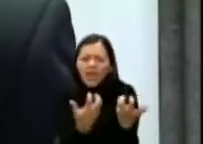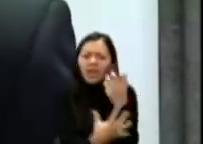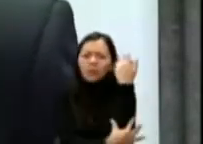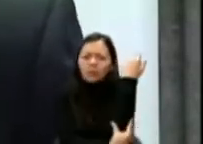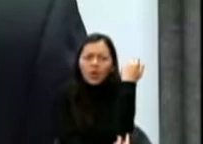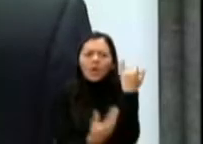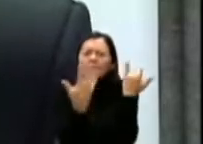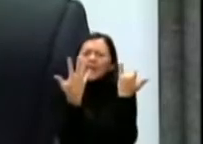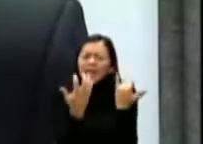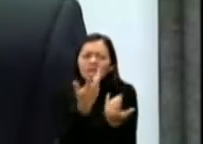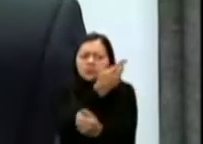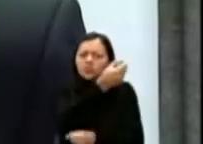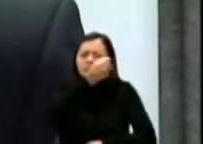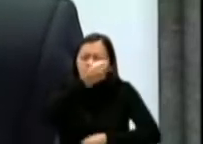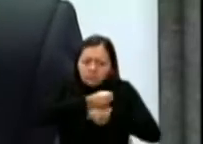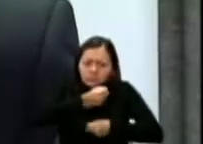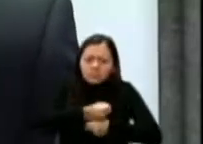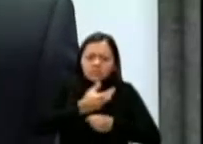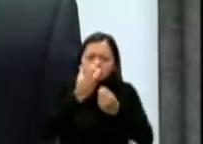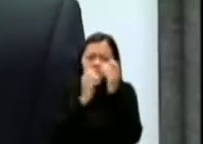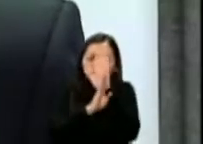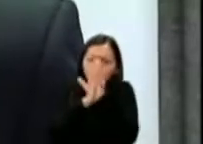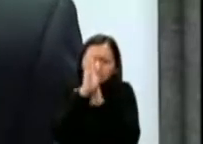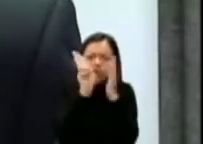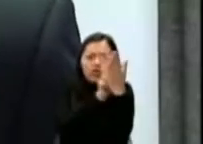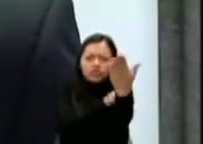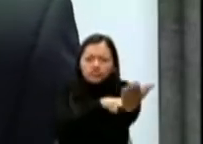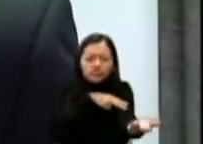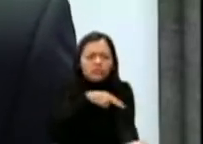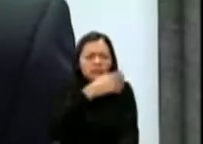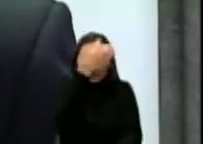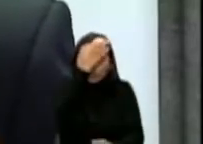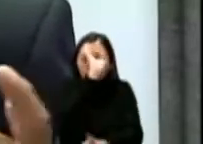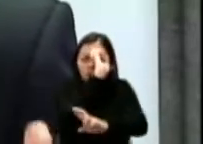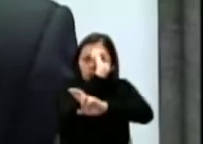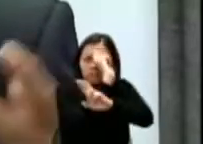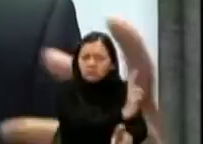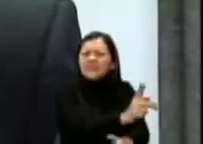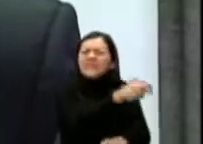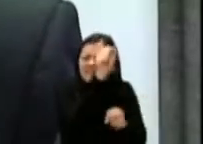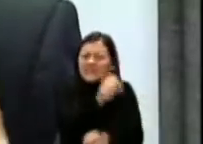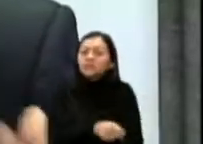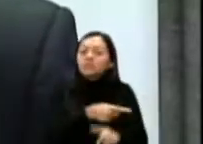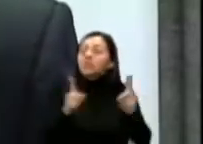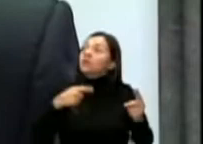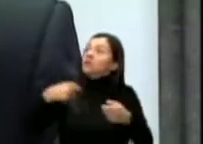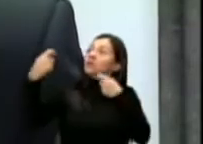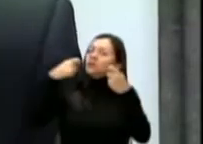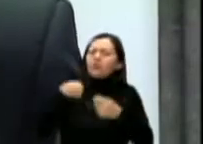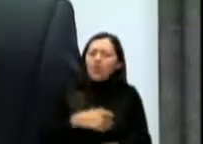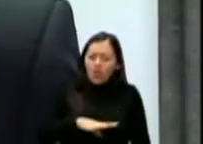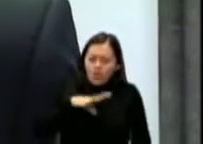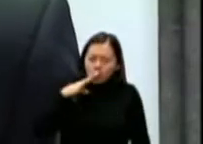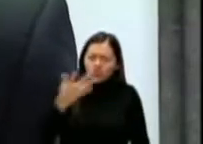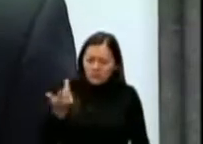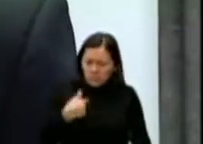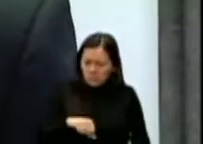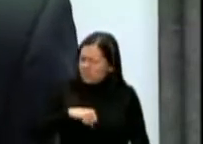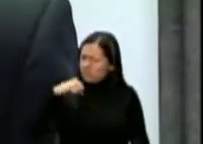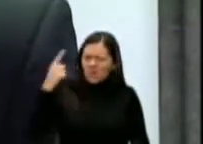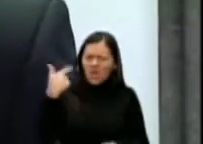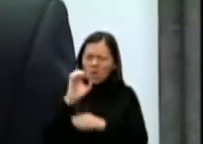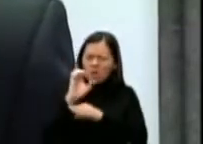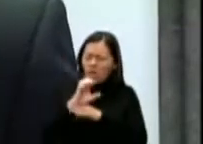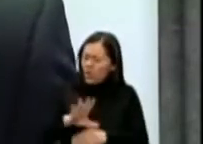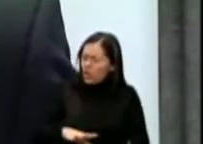conservando su tradición sus costumbres ancestrales ese acervo social cultural ese orgullo para todos los ecuatorianos en este estado